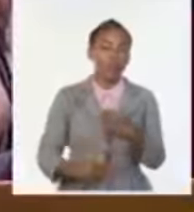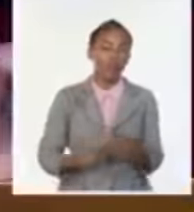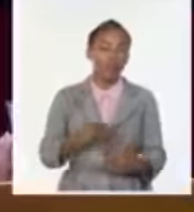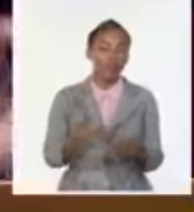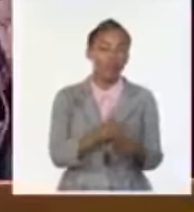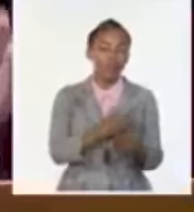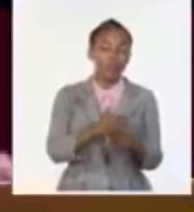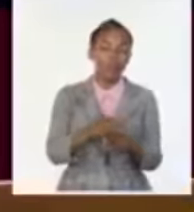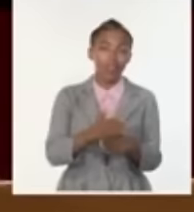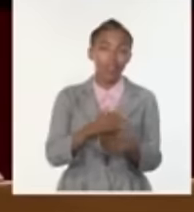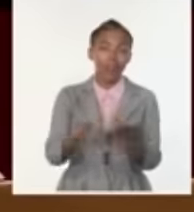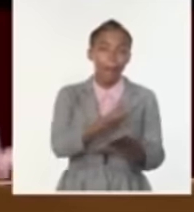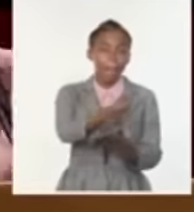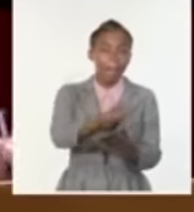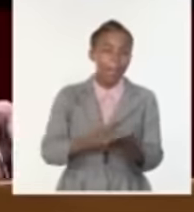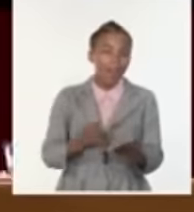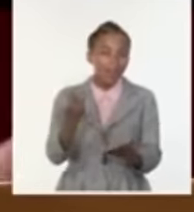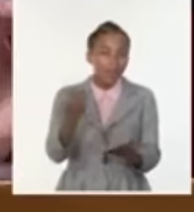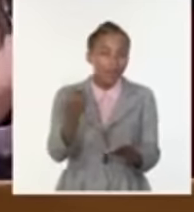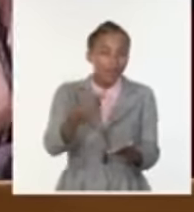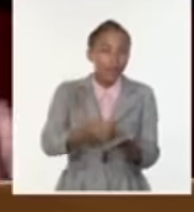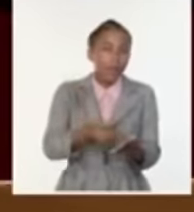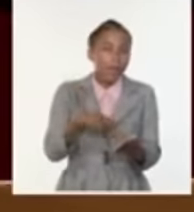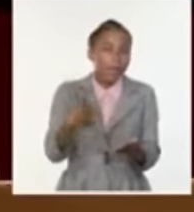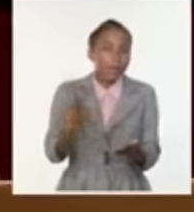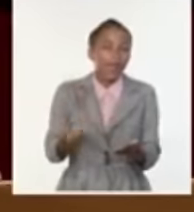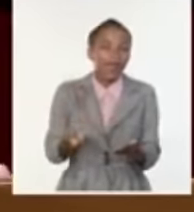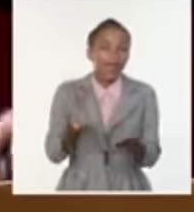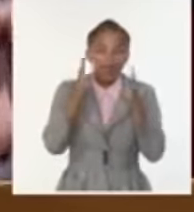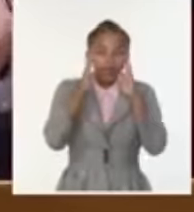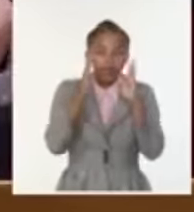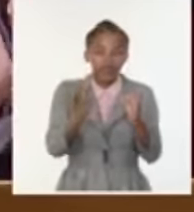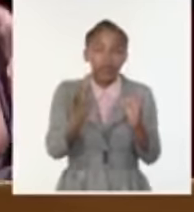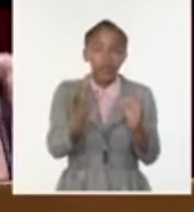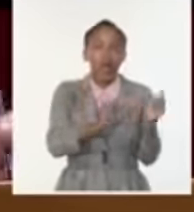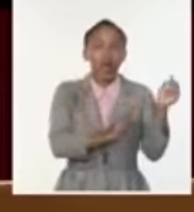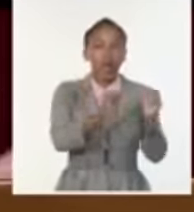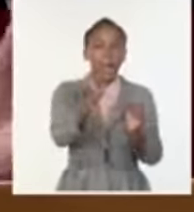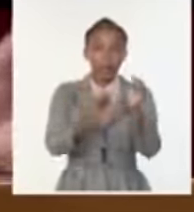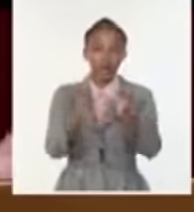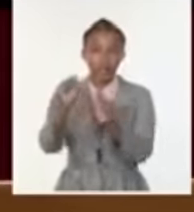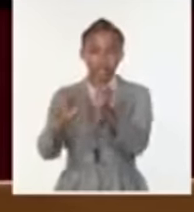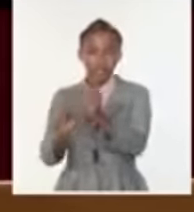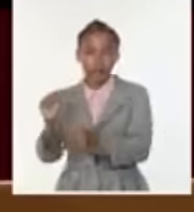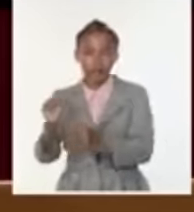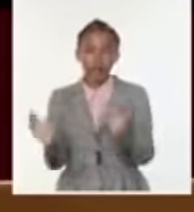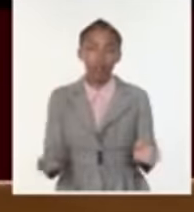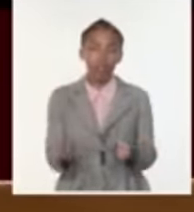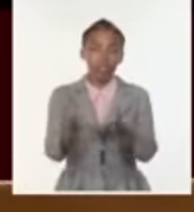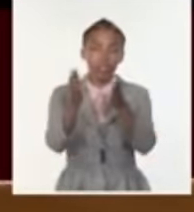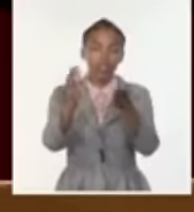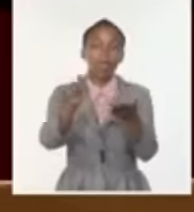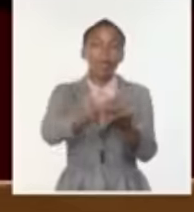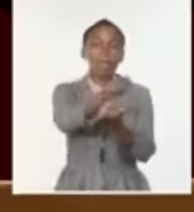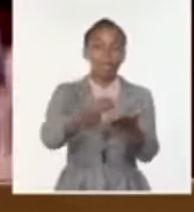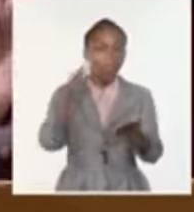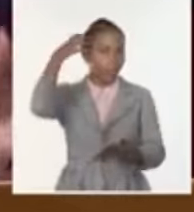presupuesto que está basado precisamente en los principios de la implementación de las proyecciones de